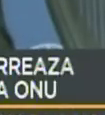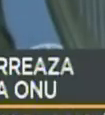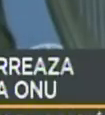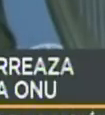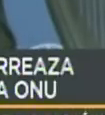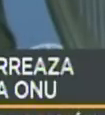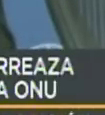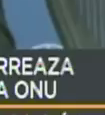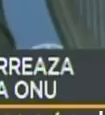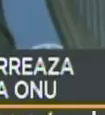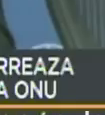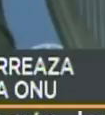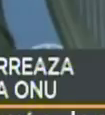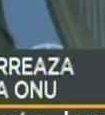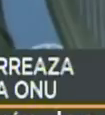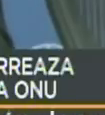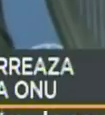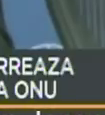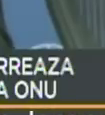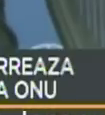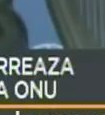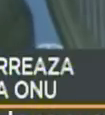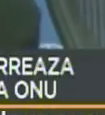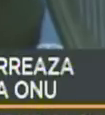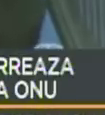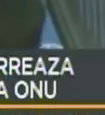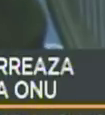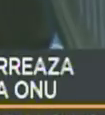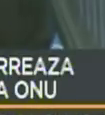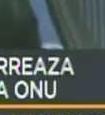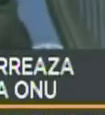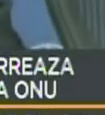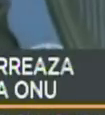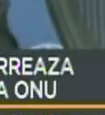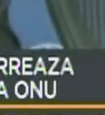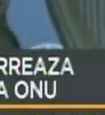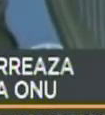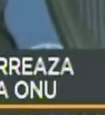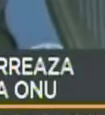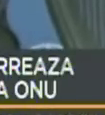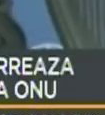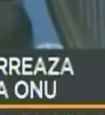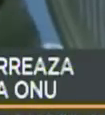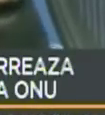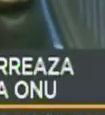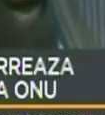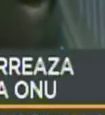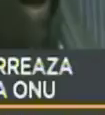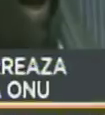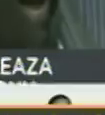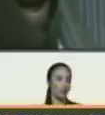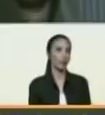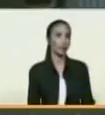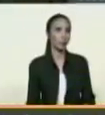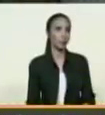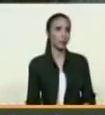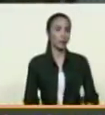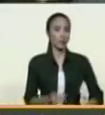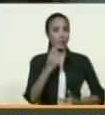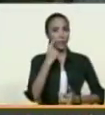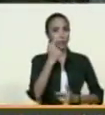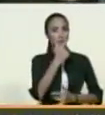oposición aquí en Estados Unidos, que llega a reunirse con... Ustedes saben que aquí hay